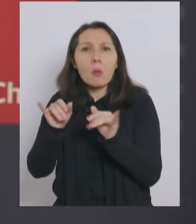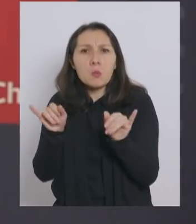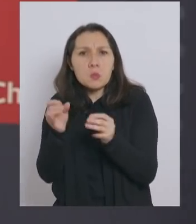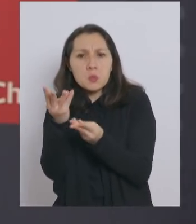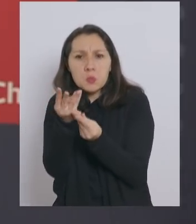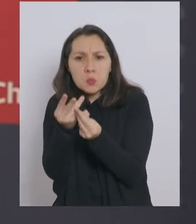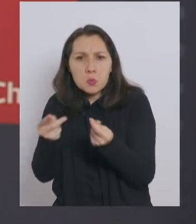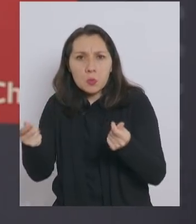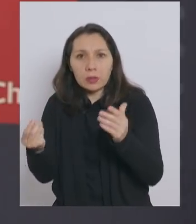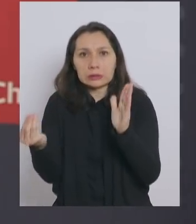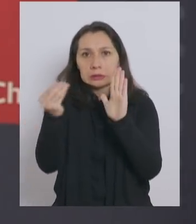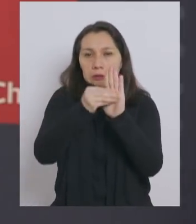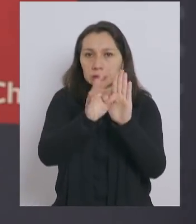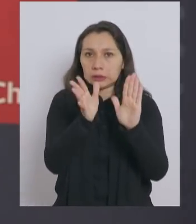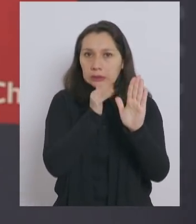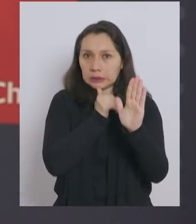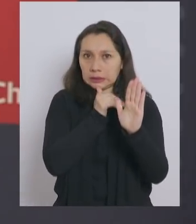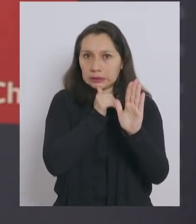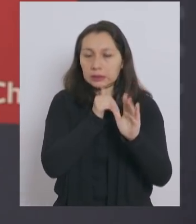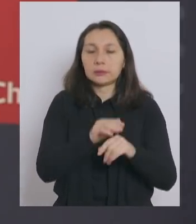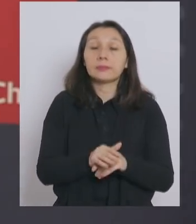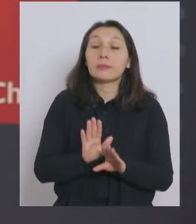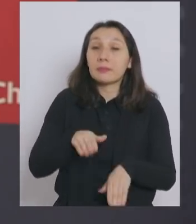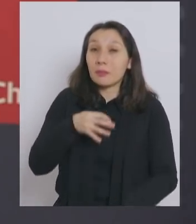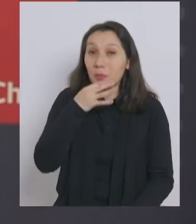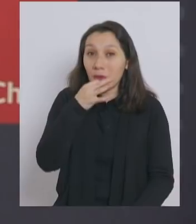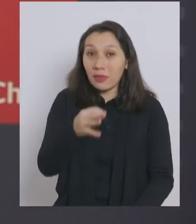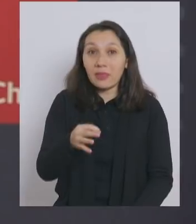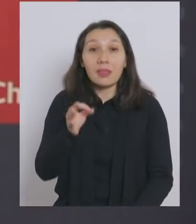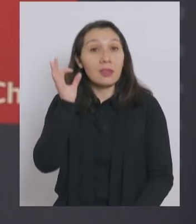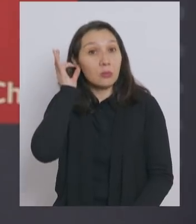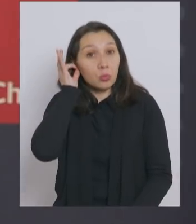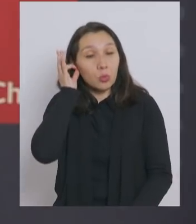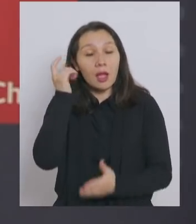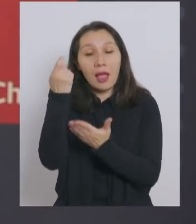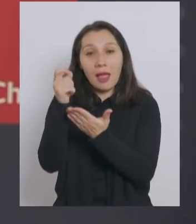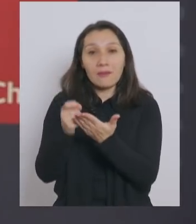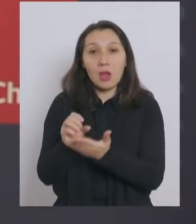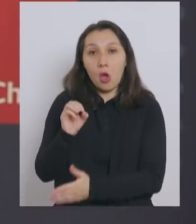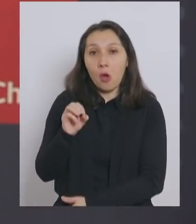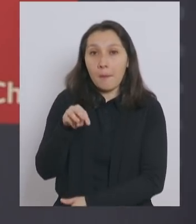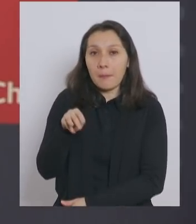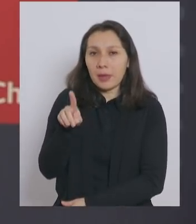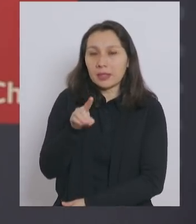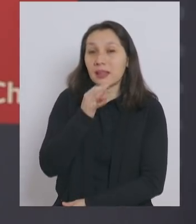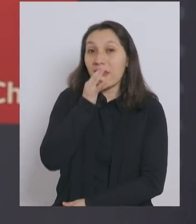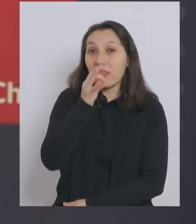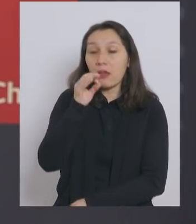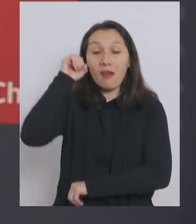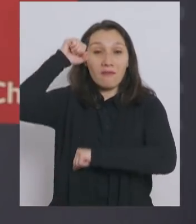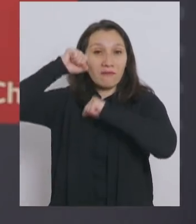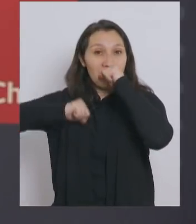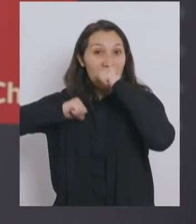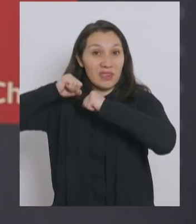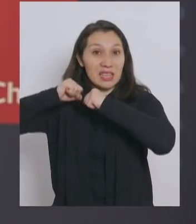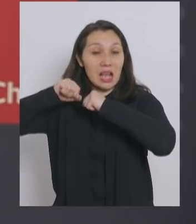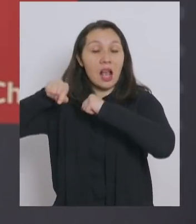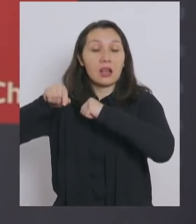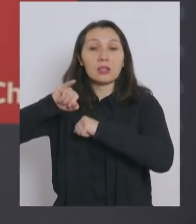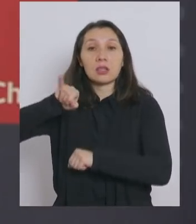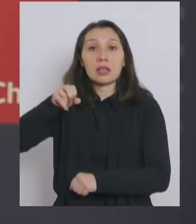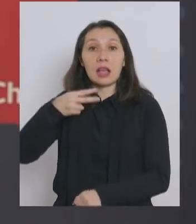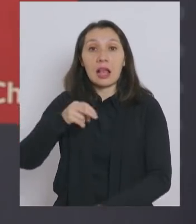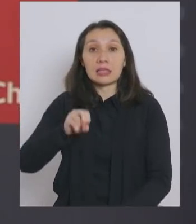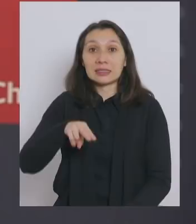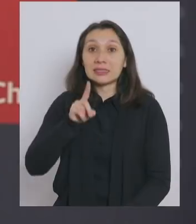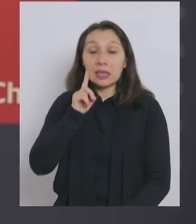que es importante destacar. También, como mencionó Patricia, en su evaluación, la OMS consideró que el fabricante, en este caso Janssen y